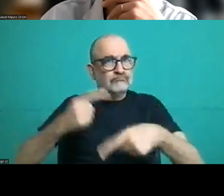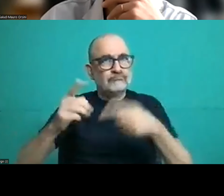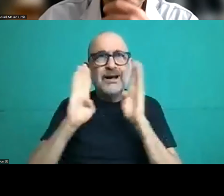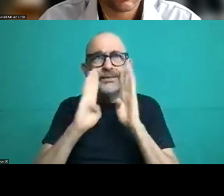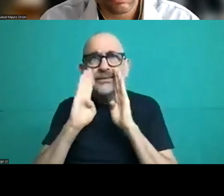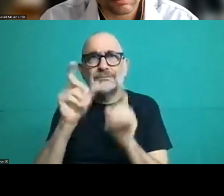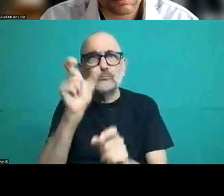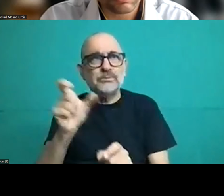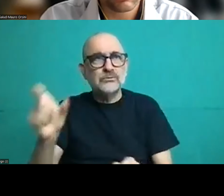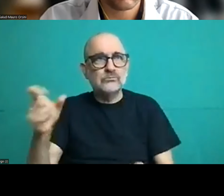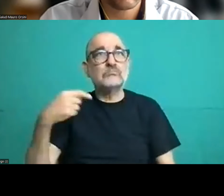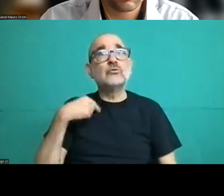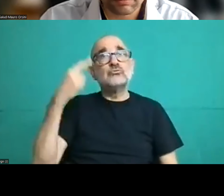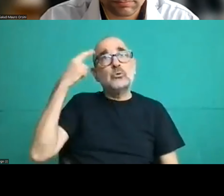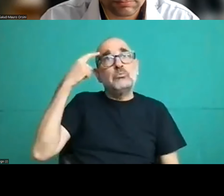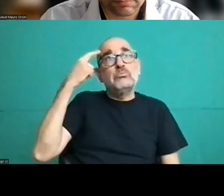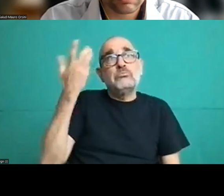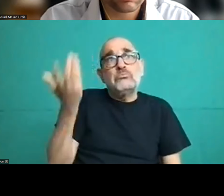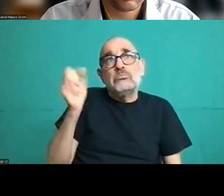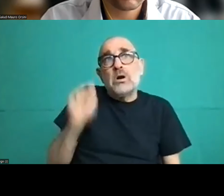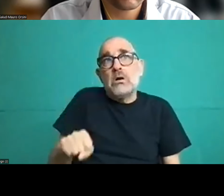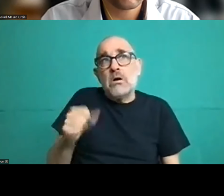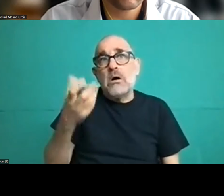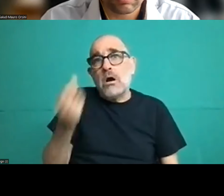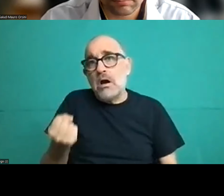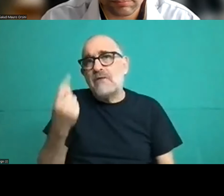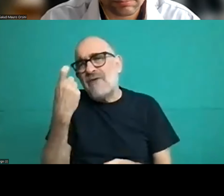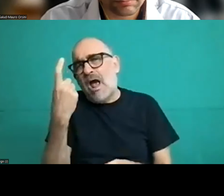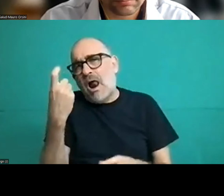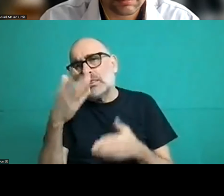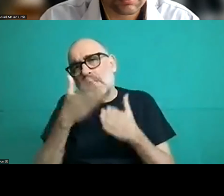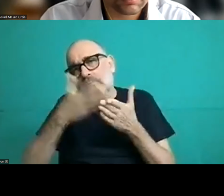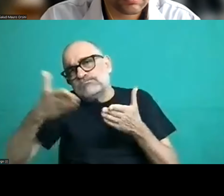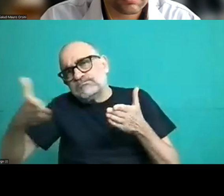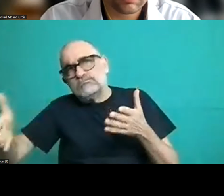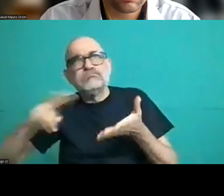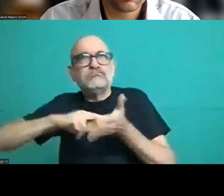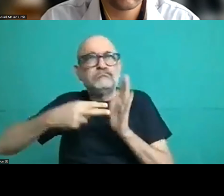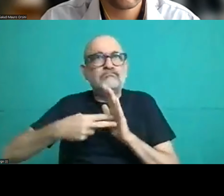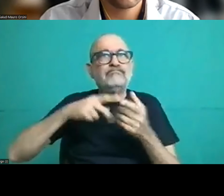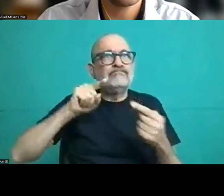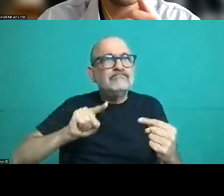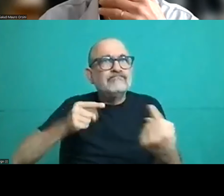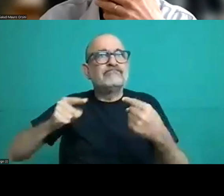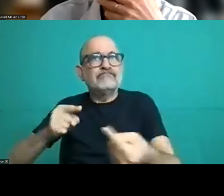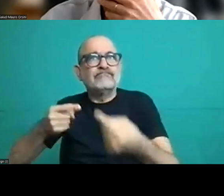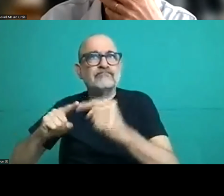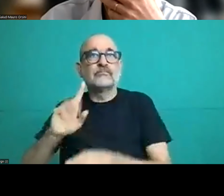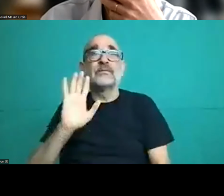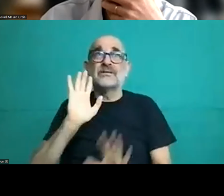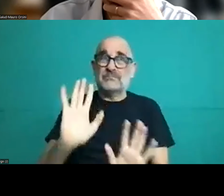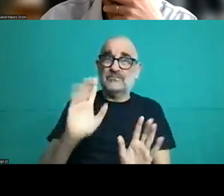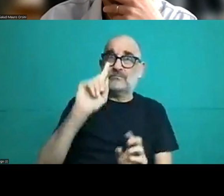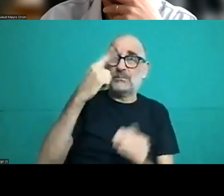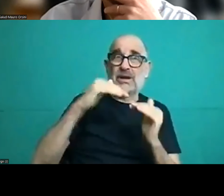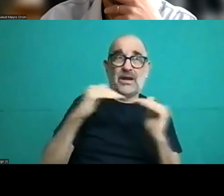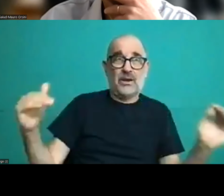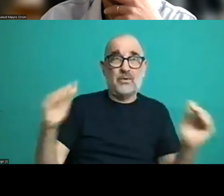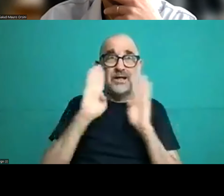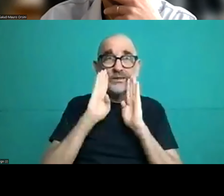de prevención y promoción es un ambiente muy rico y muy propicio para involucrar a los pacientes. Quizás el ámbito hospitalario o este tercer